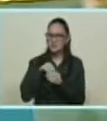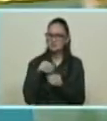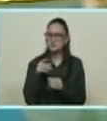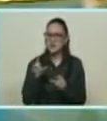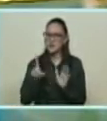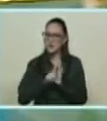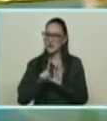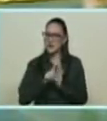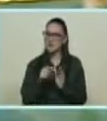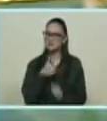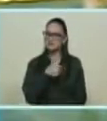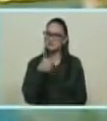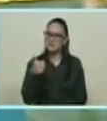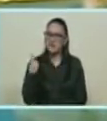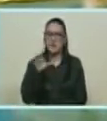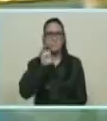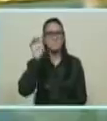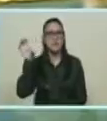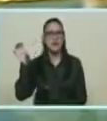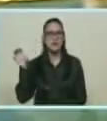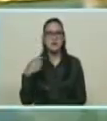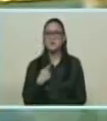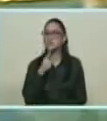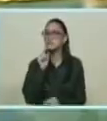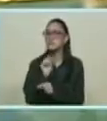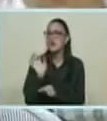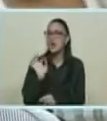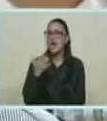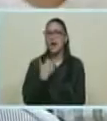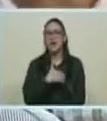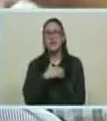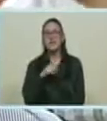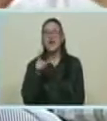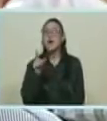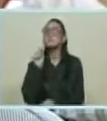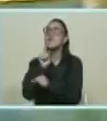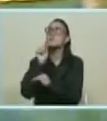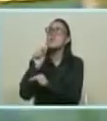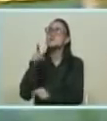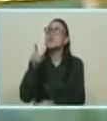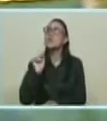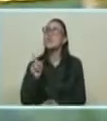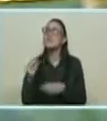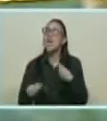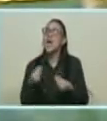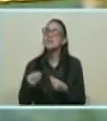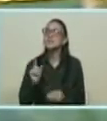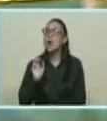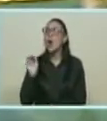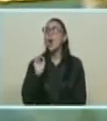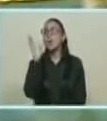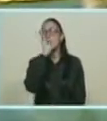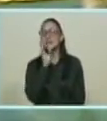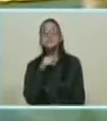países. Nosotros no le estamos diciendo a Canadá o al Brasil qué debe hacer en sus asuntos internos.